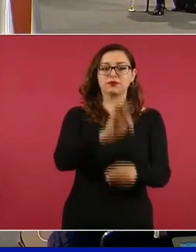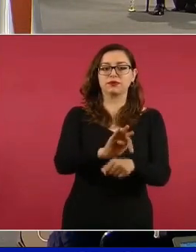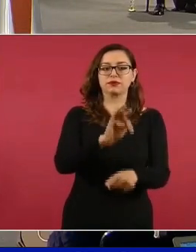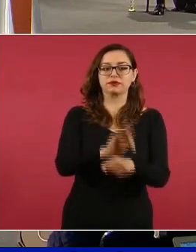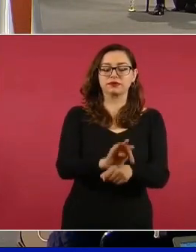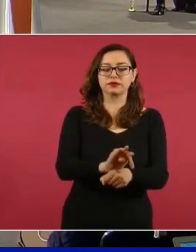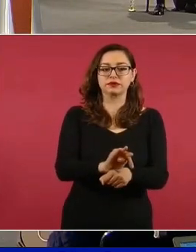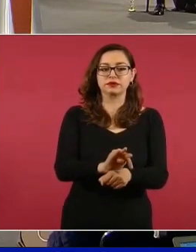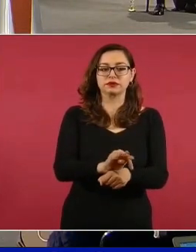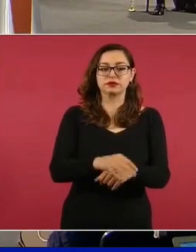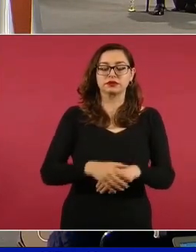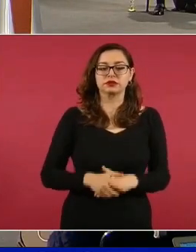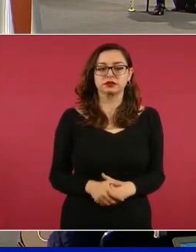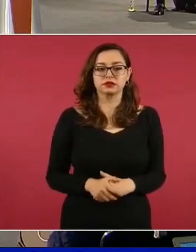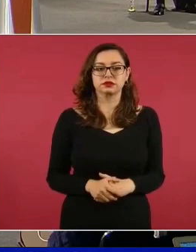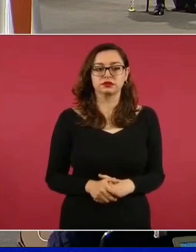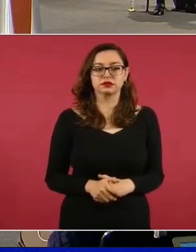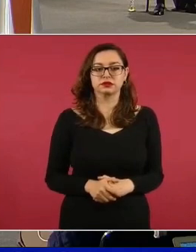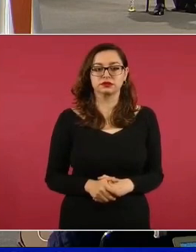nuestros